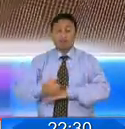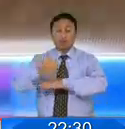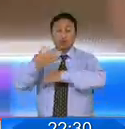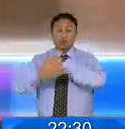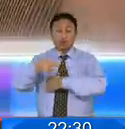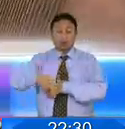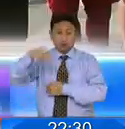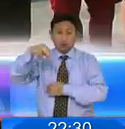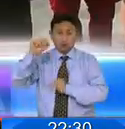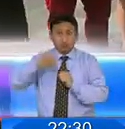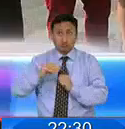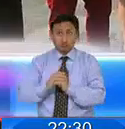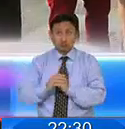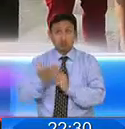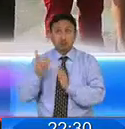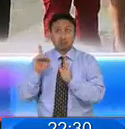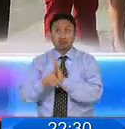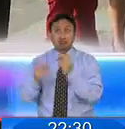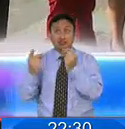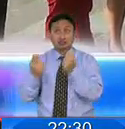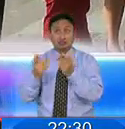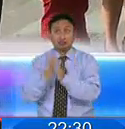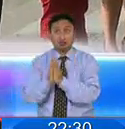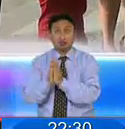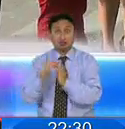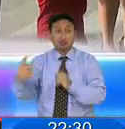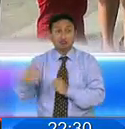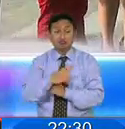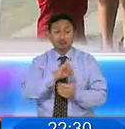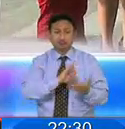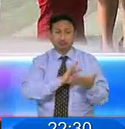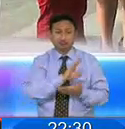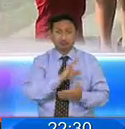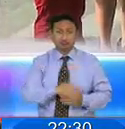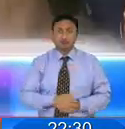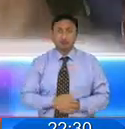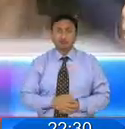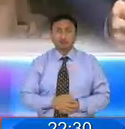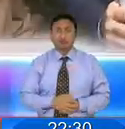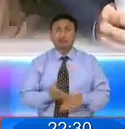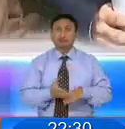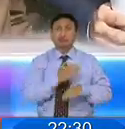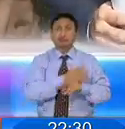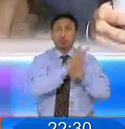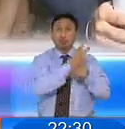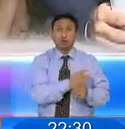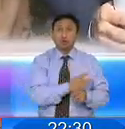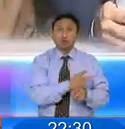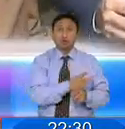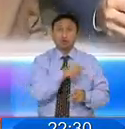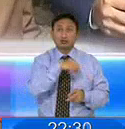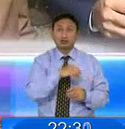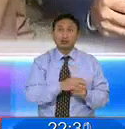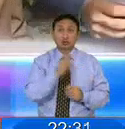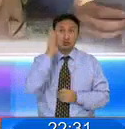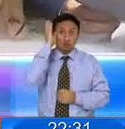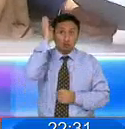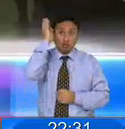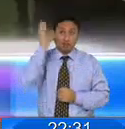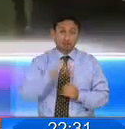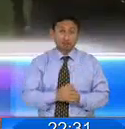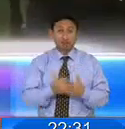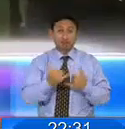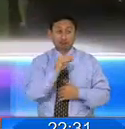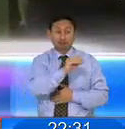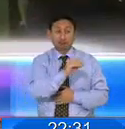Judicial Norte para exigir se agilite el pedido de revocatoria o nulidad a las medidas cautelares otorgadas a Yunda, se les